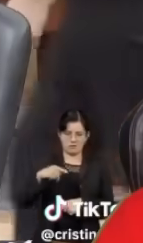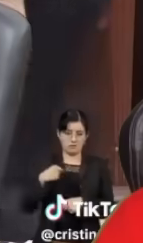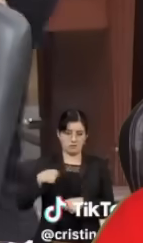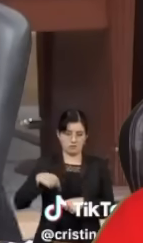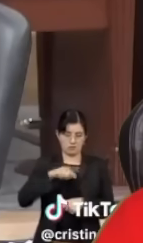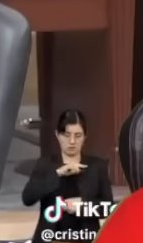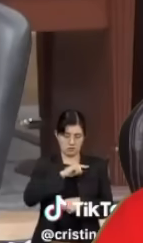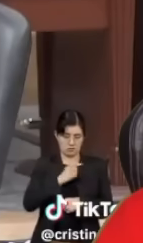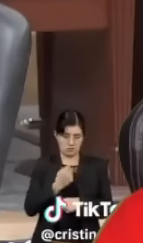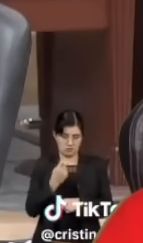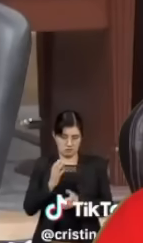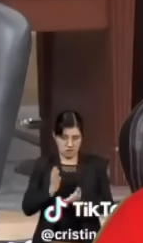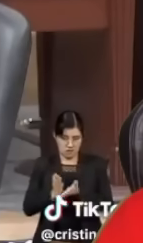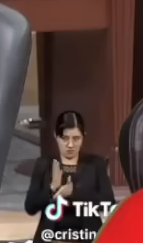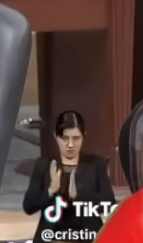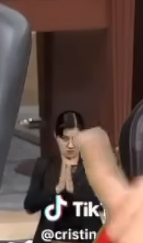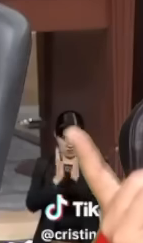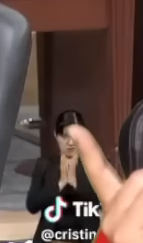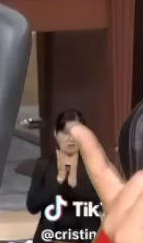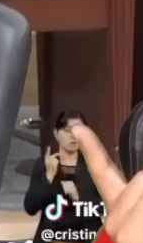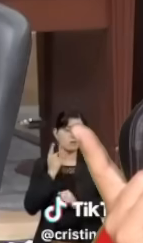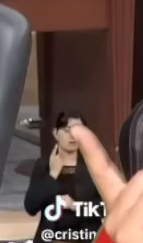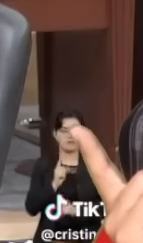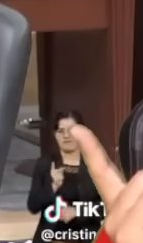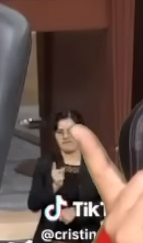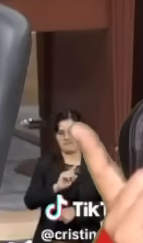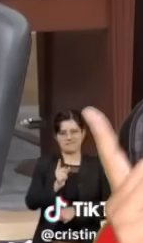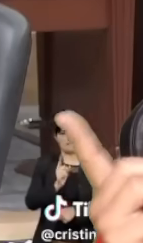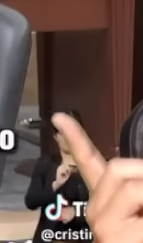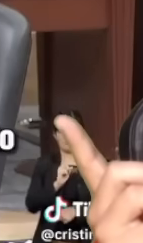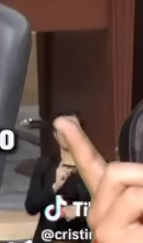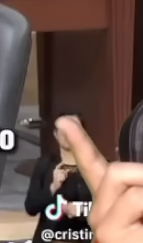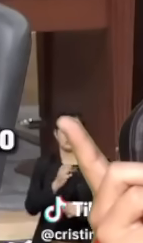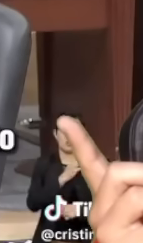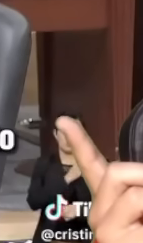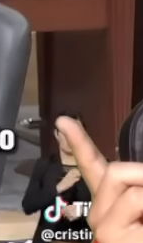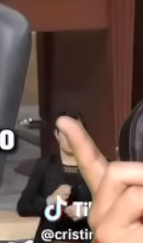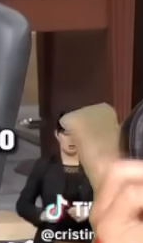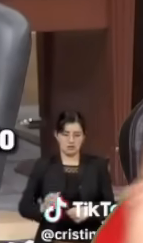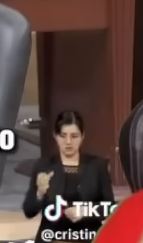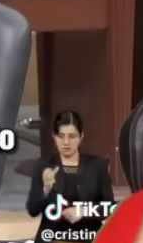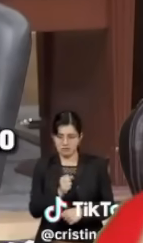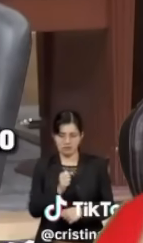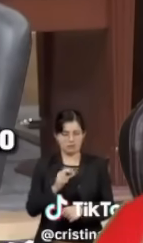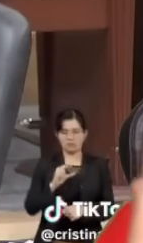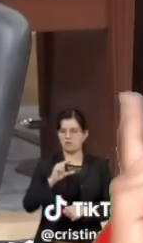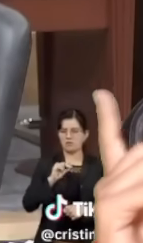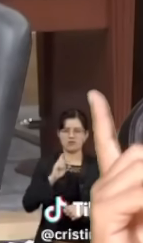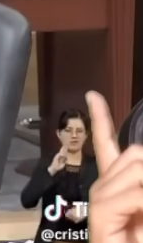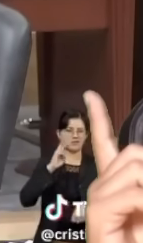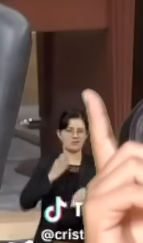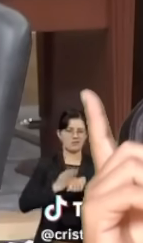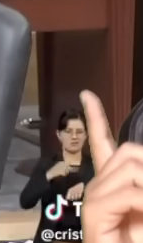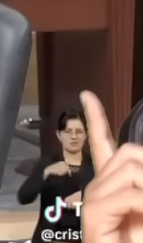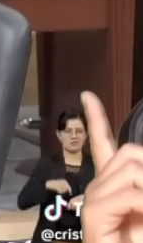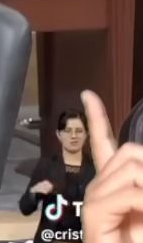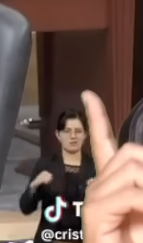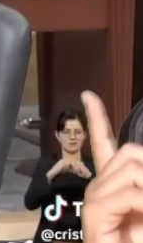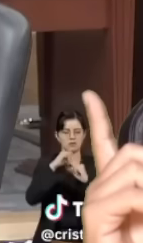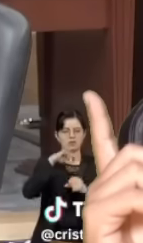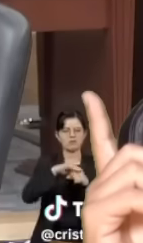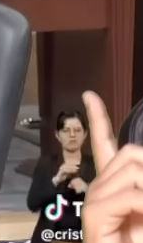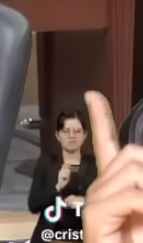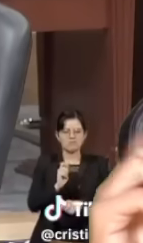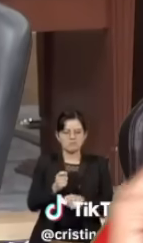estamos inmersos en la política como tal ni en las candidaturas sino en arbitrar un procedimiento o un proceso electoral